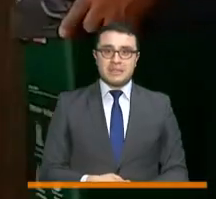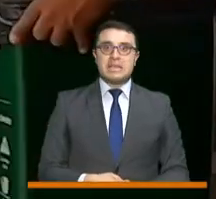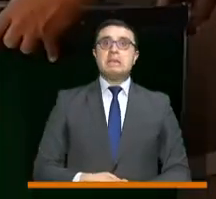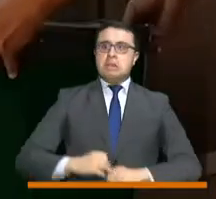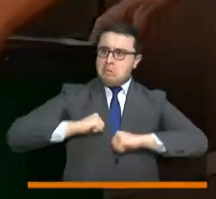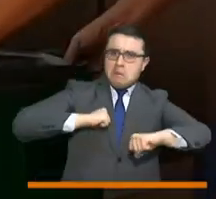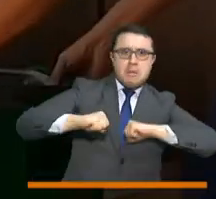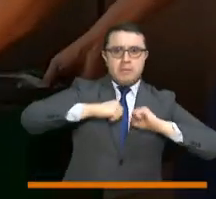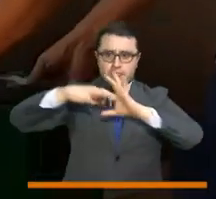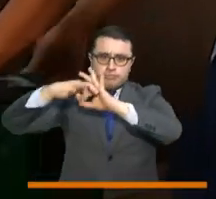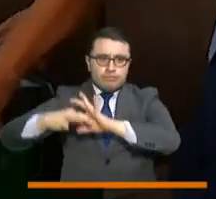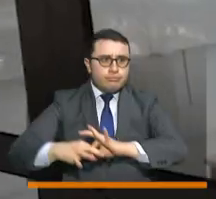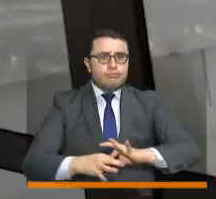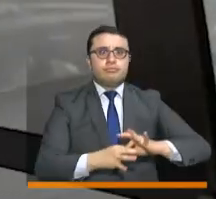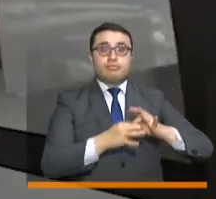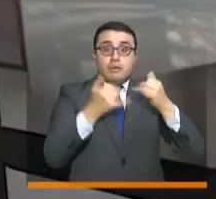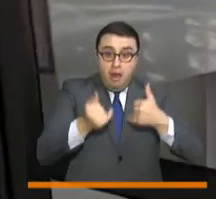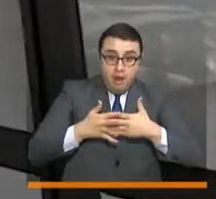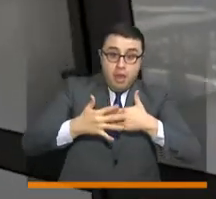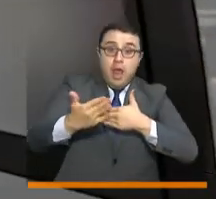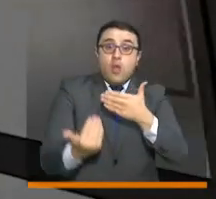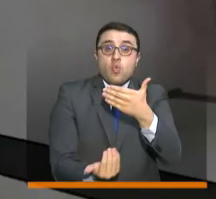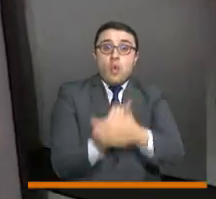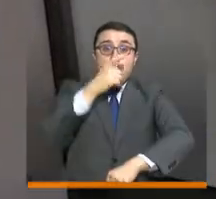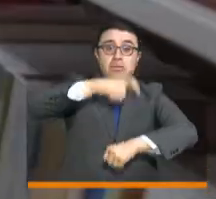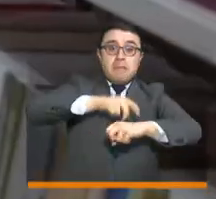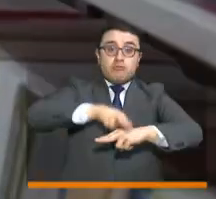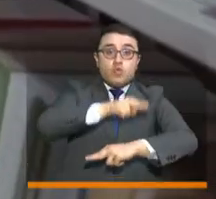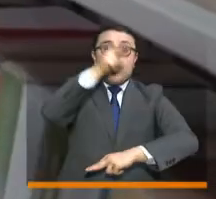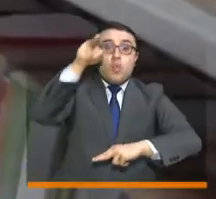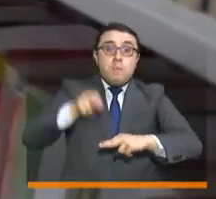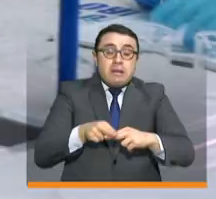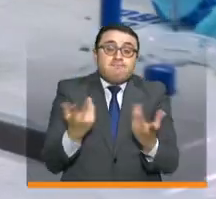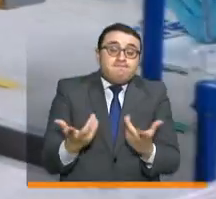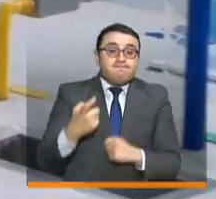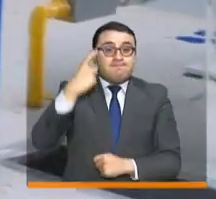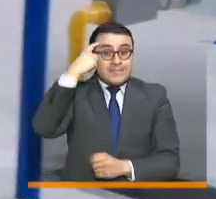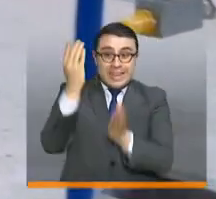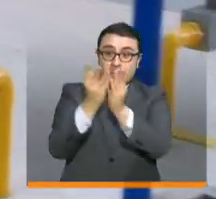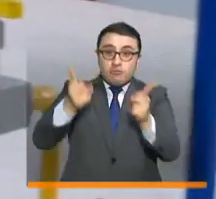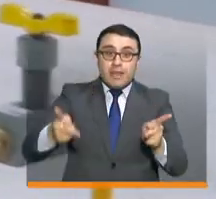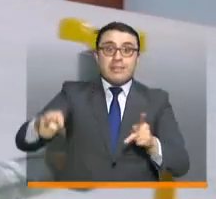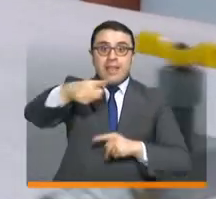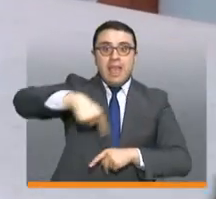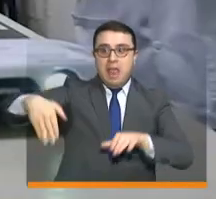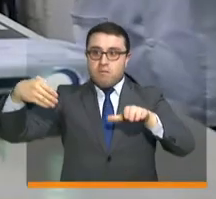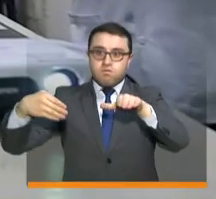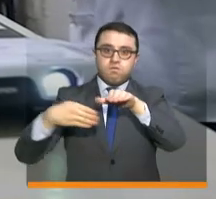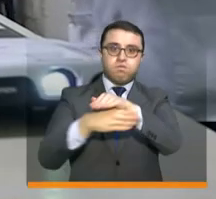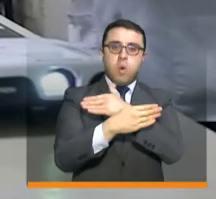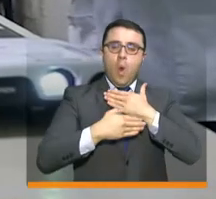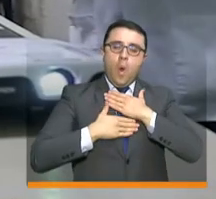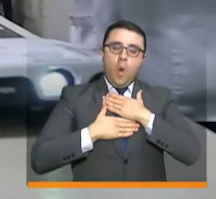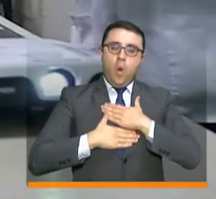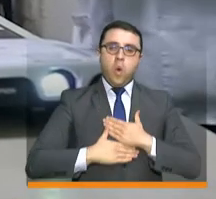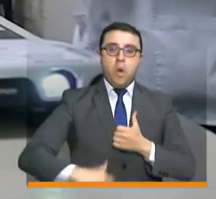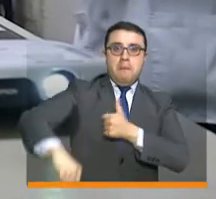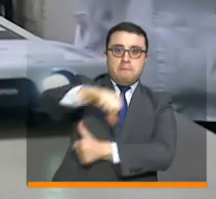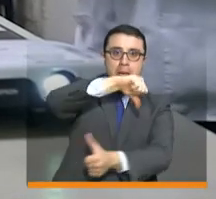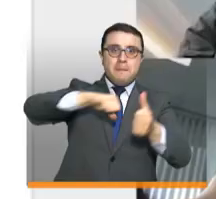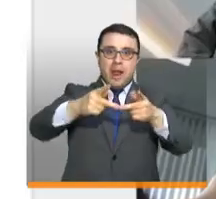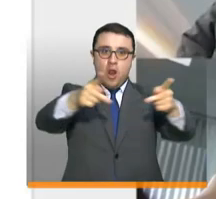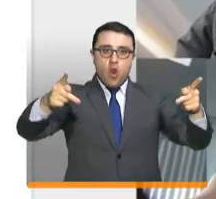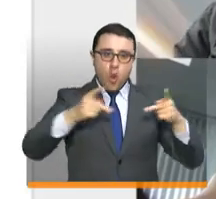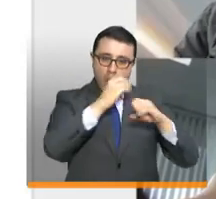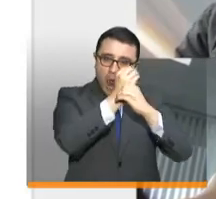articulado, avanzamos en esta nueva normalidad, garantizando a los estudiantes las condiciones de bioseguridad para un retorno en la alternancia a los